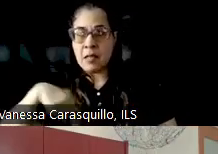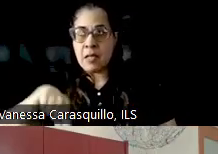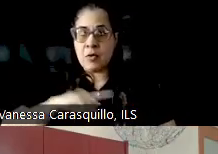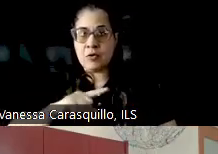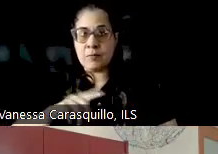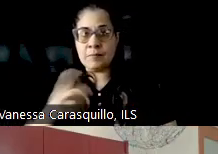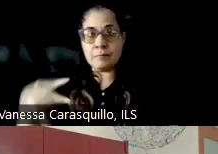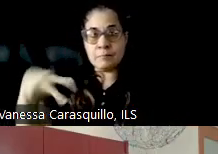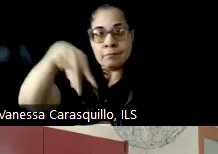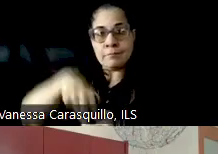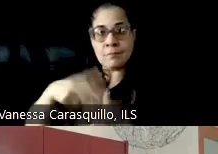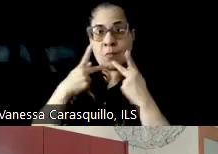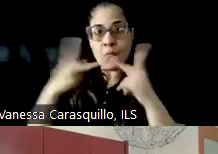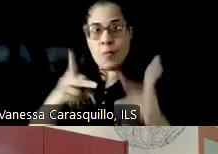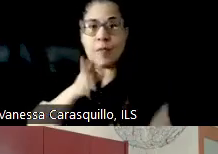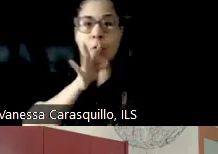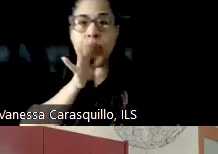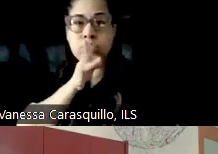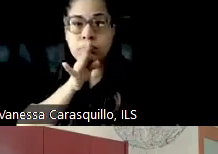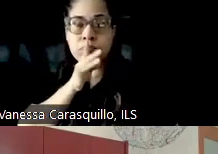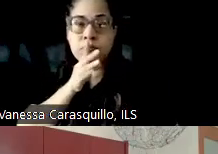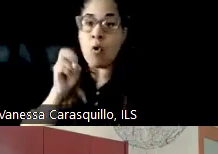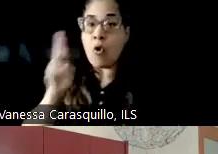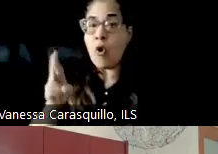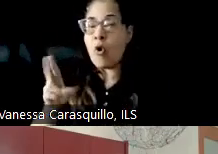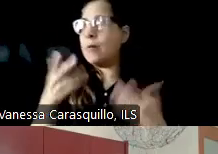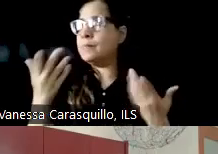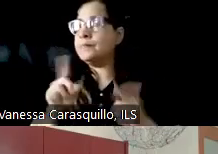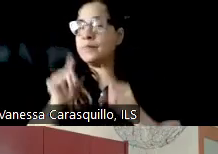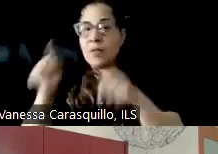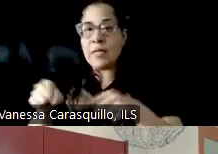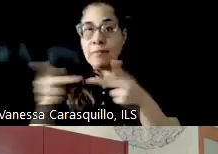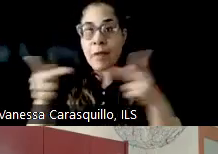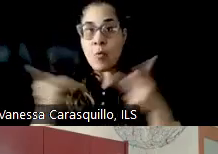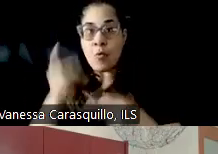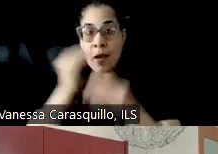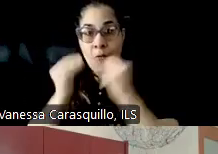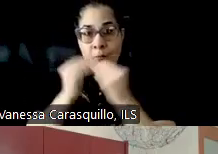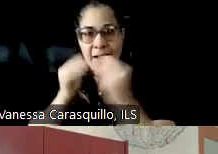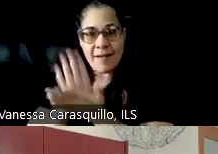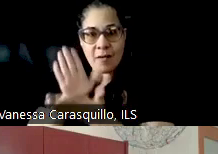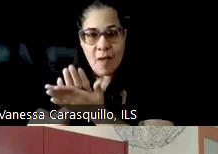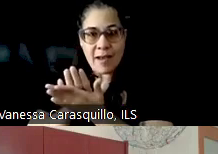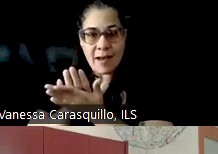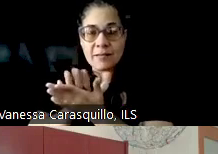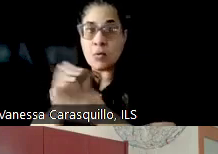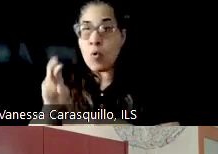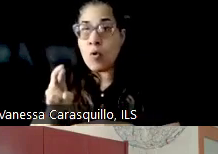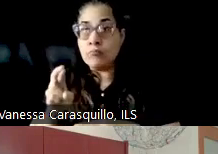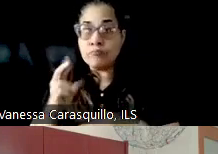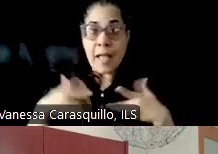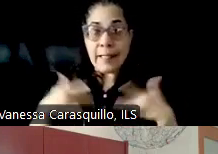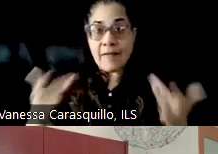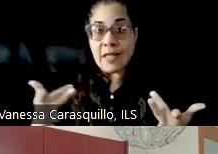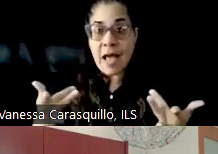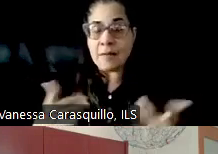situaciones escolares como puede ser ir al comedor escolar o ahí estar en una actividad y está el niño tímido, la niña